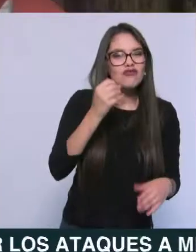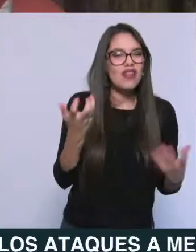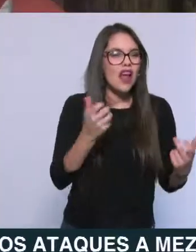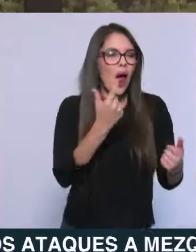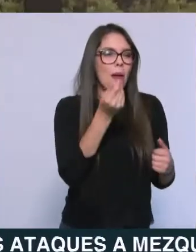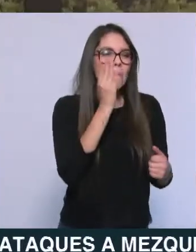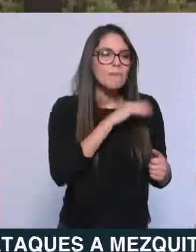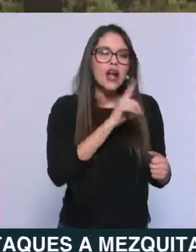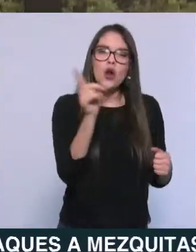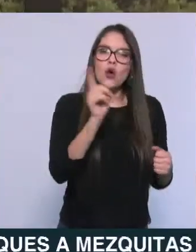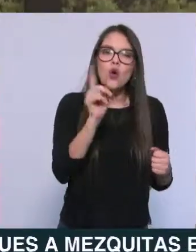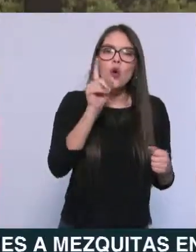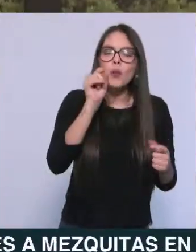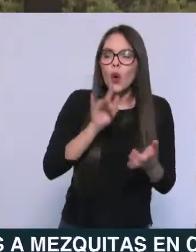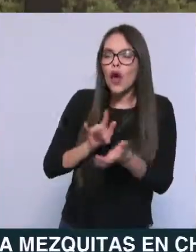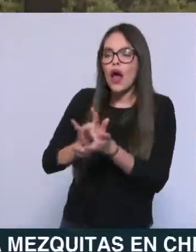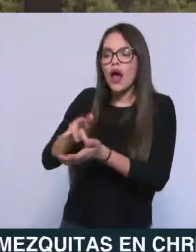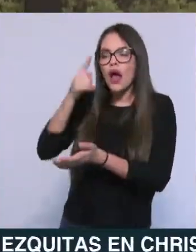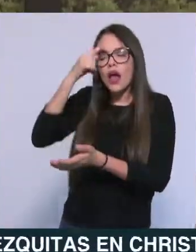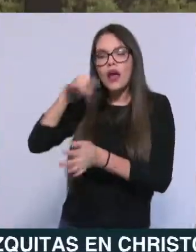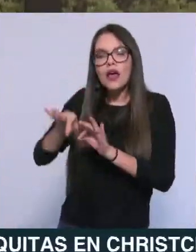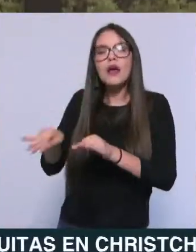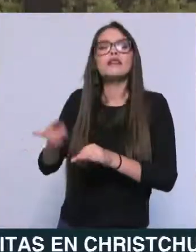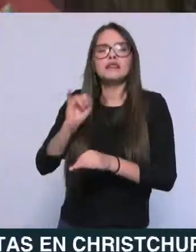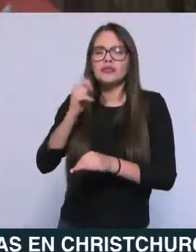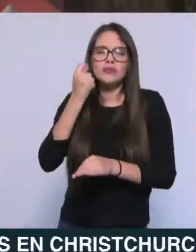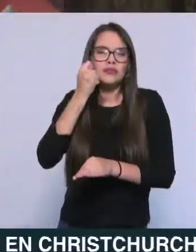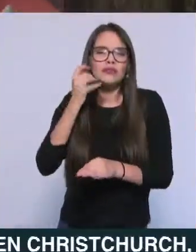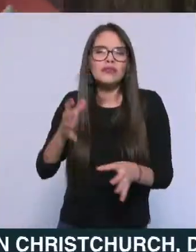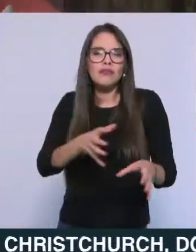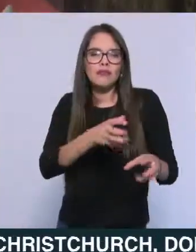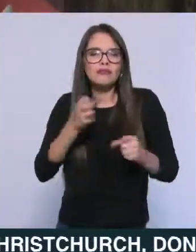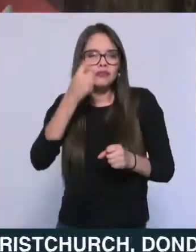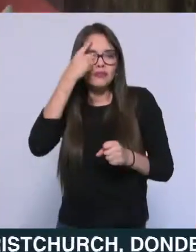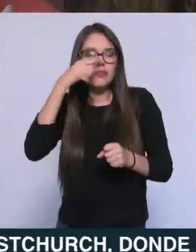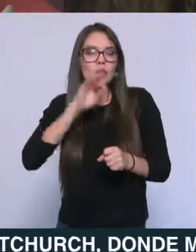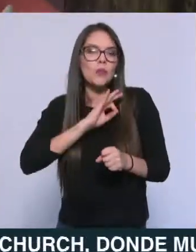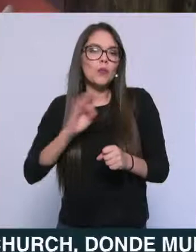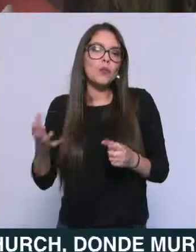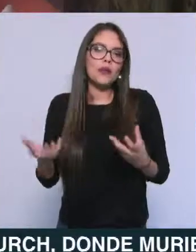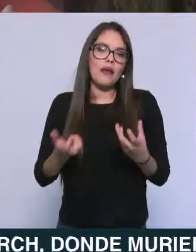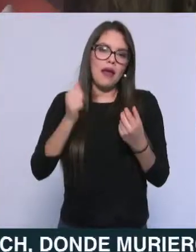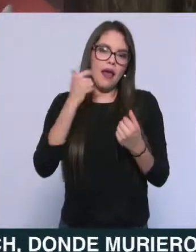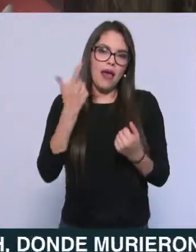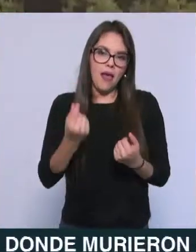respiro vale la pena. Cualquier escenario para los migrantes es mejor que el que tienen en sus países de